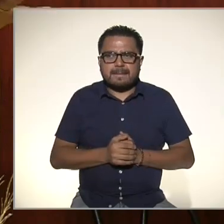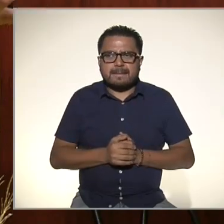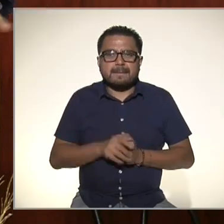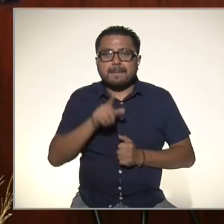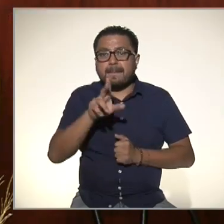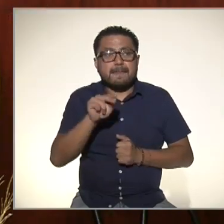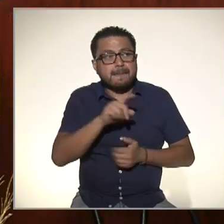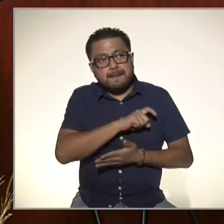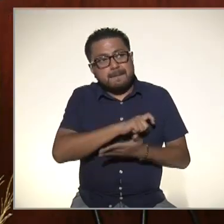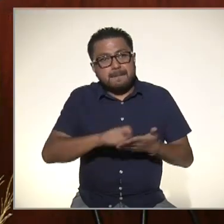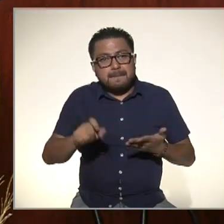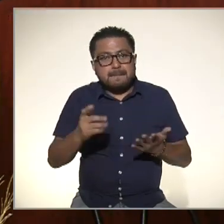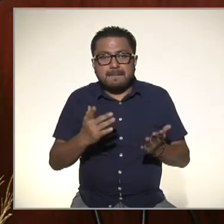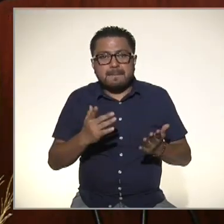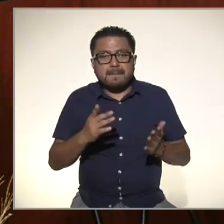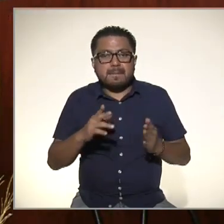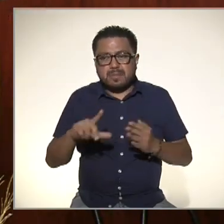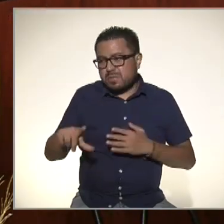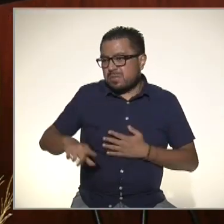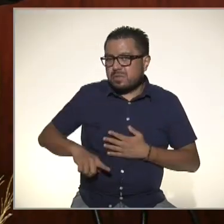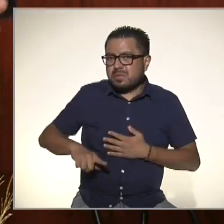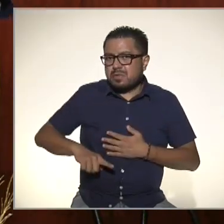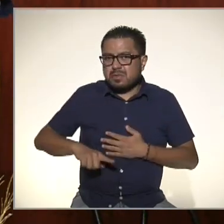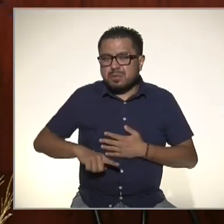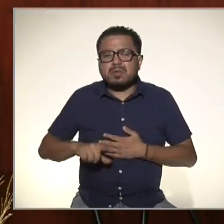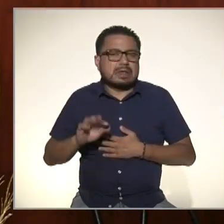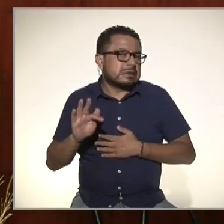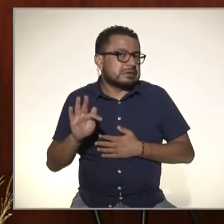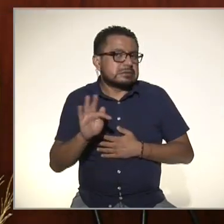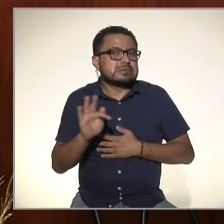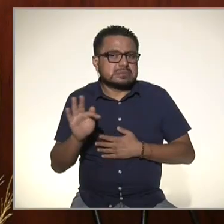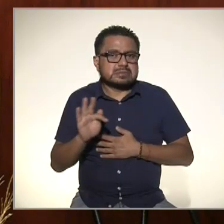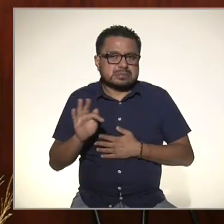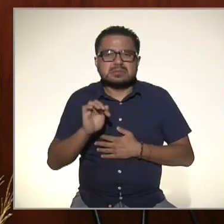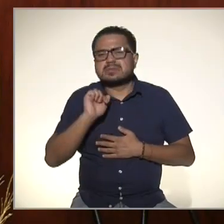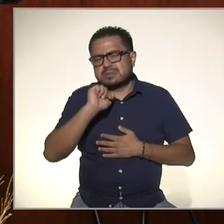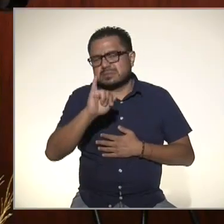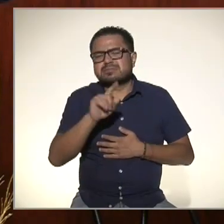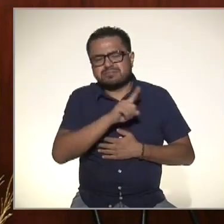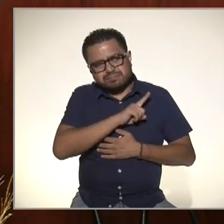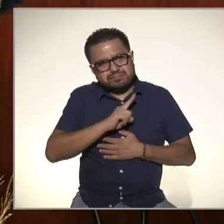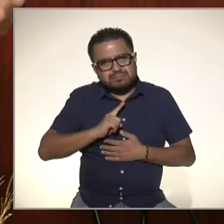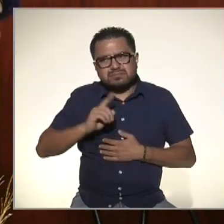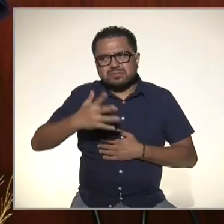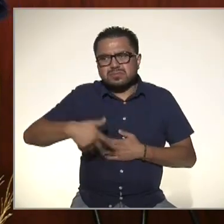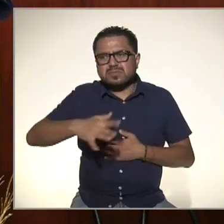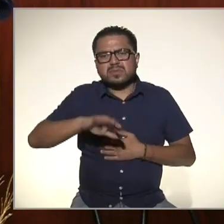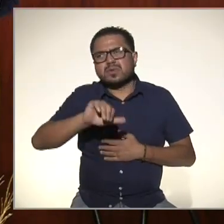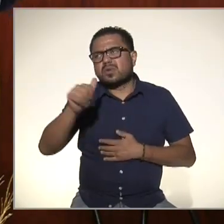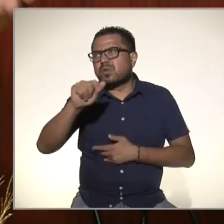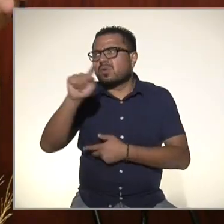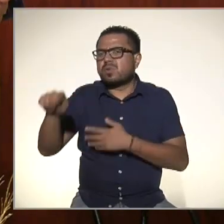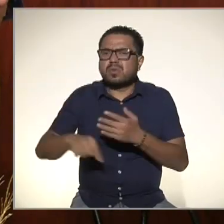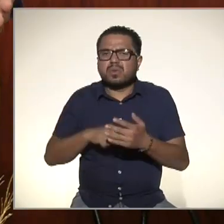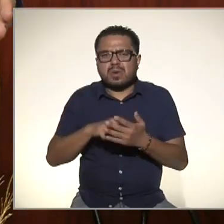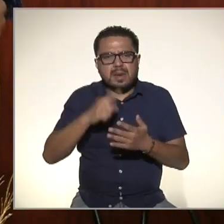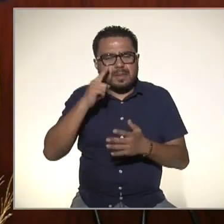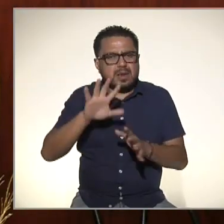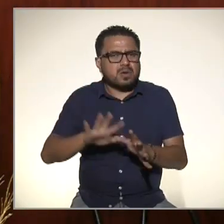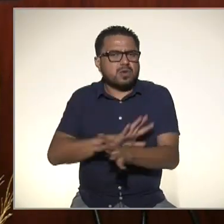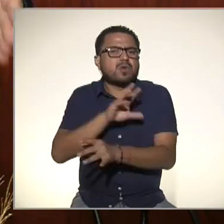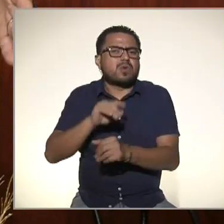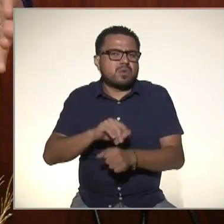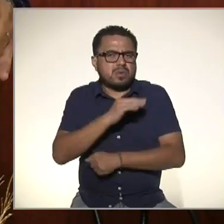no la consigue a nivel público, posiblemente sí haya que buscarla en algún otro sitio para que se pueda completar el